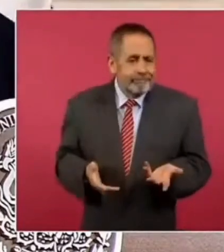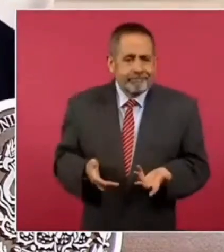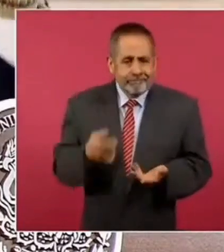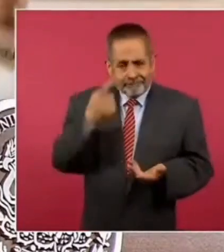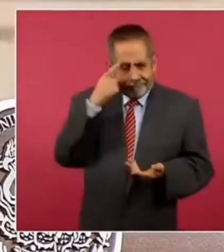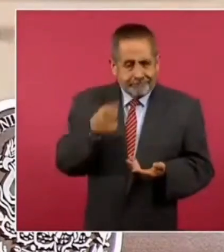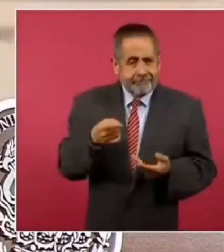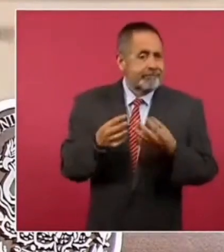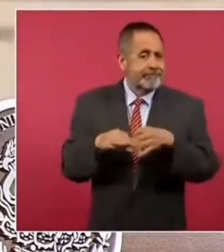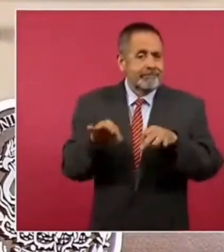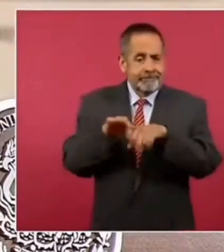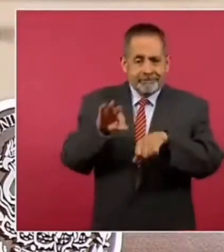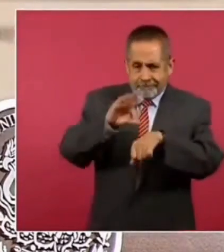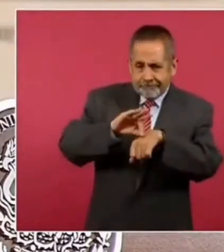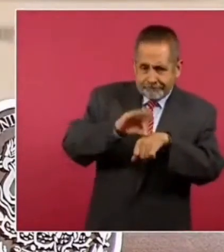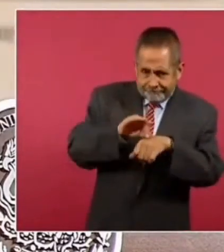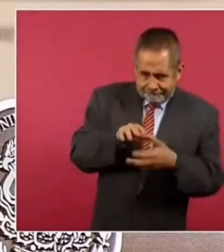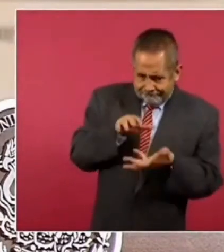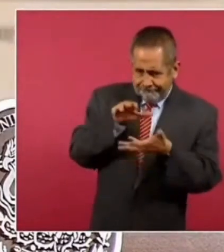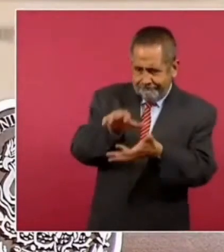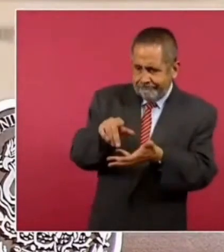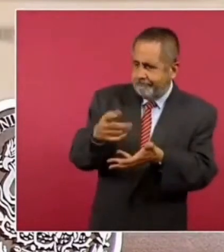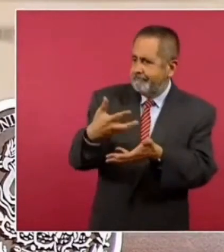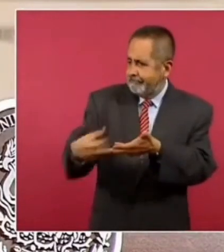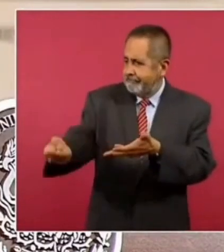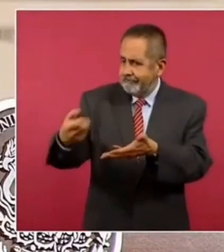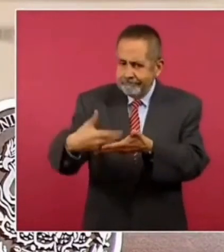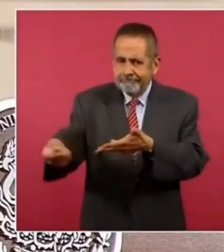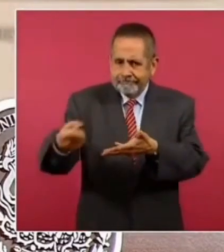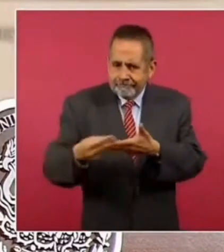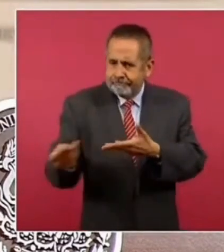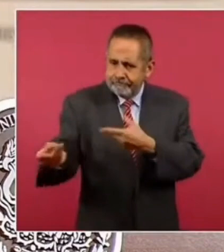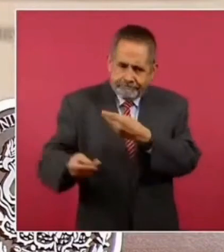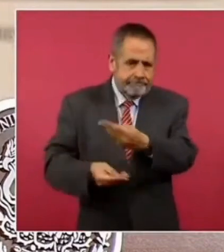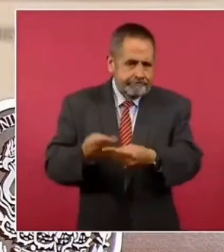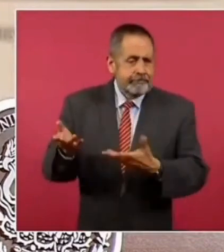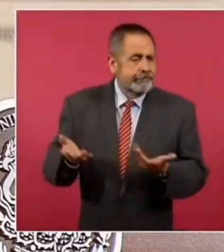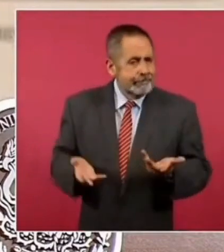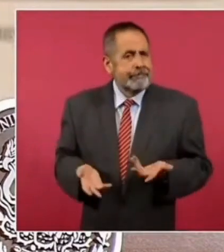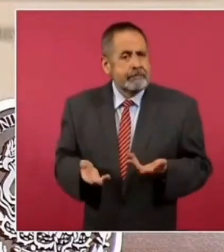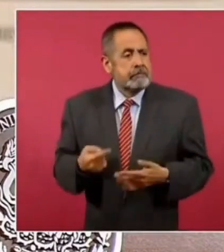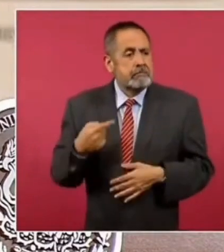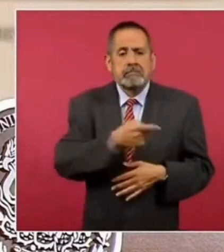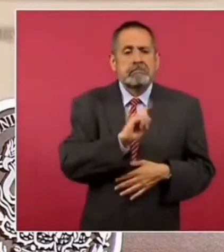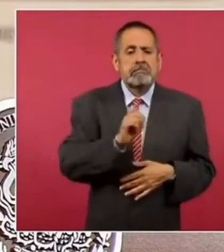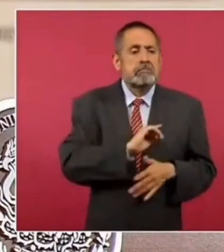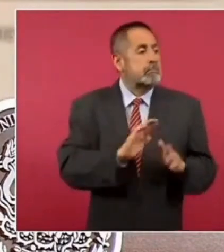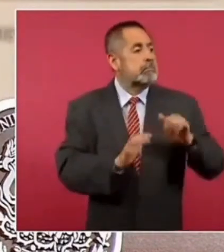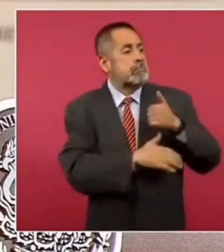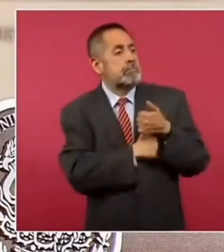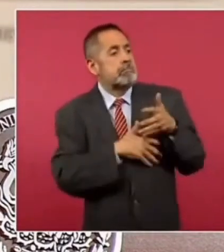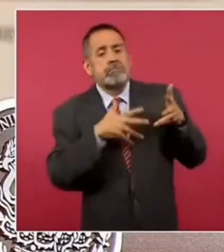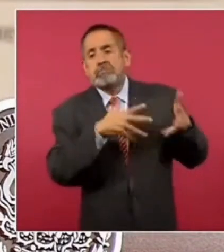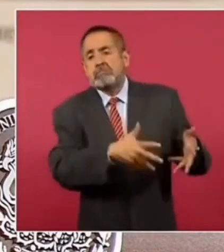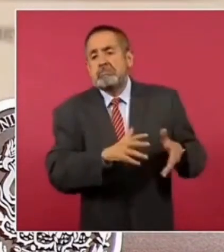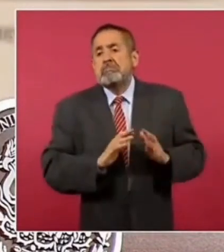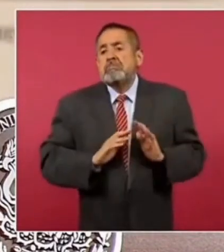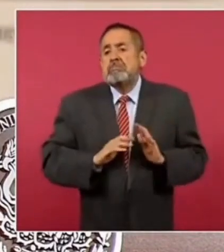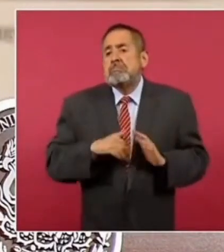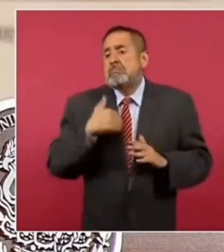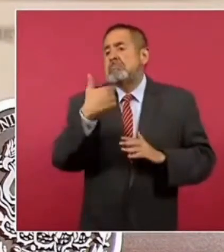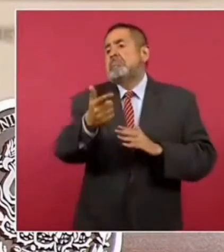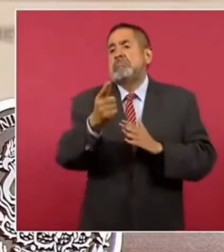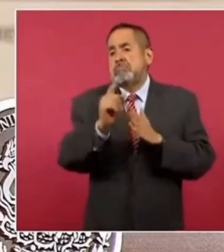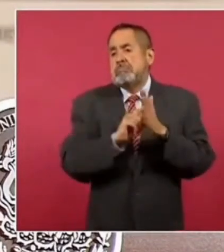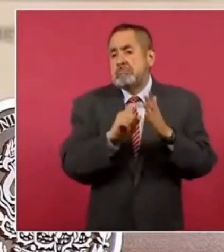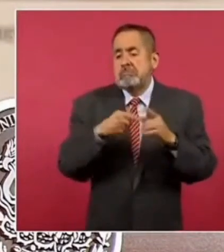está en manos de la gente que los necesitan. Así era como se generaban esto anteriormente, sin